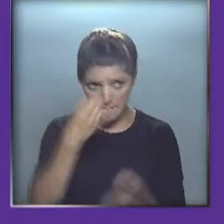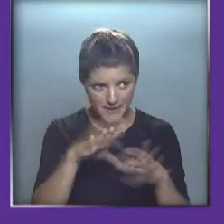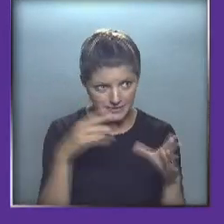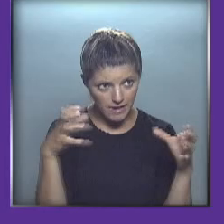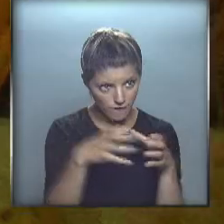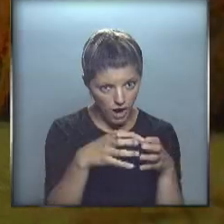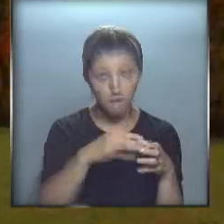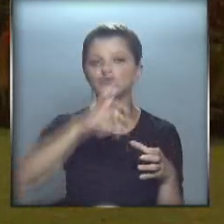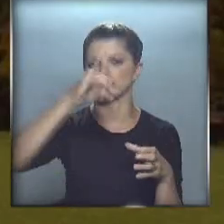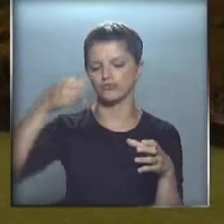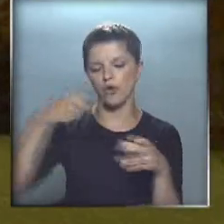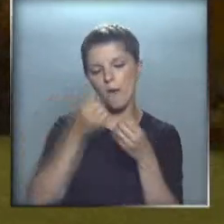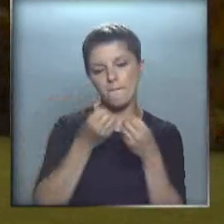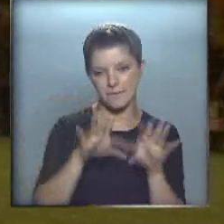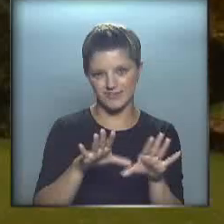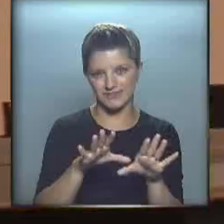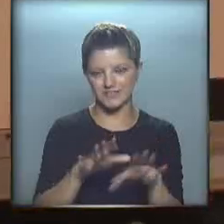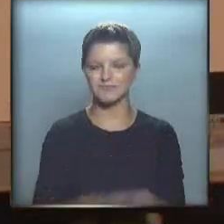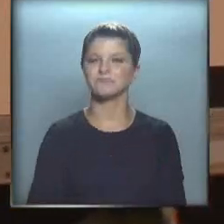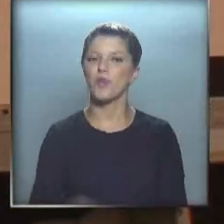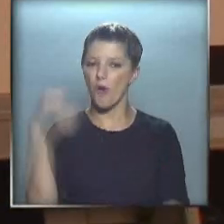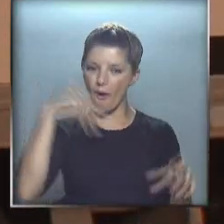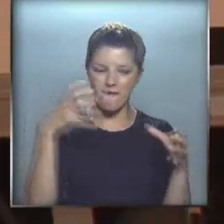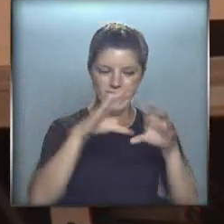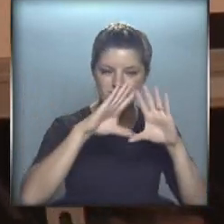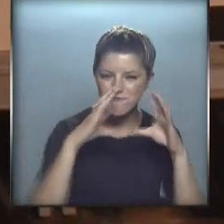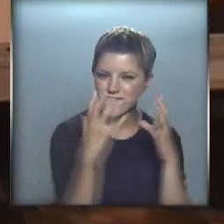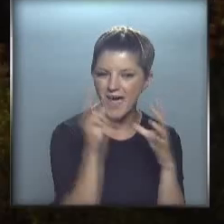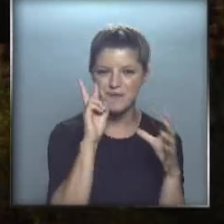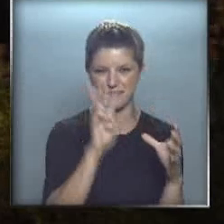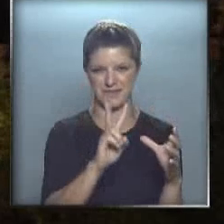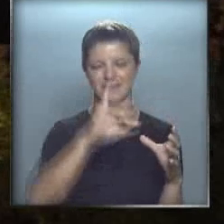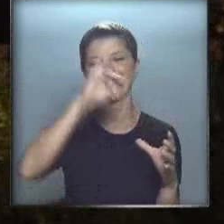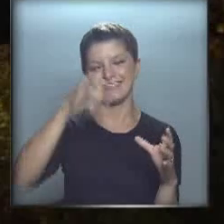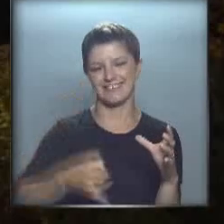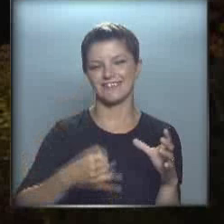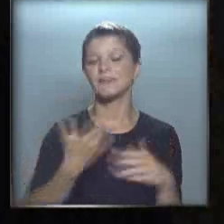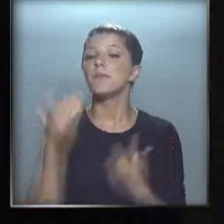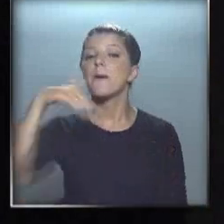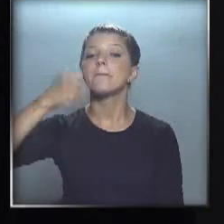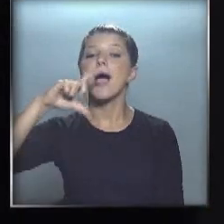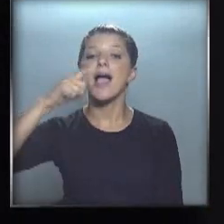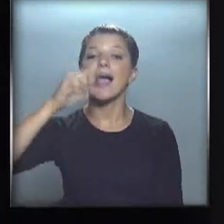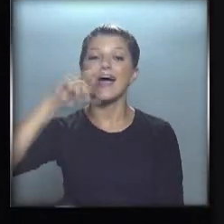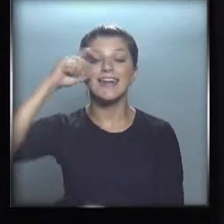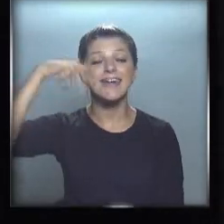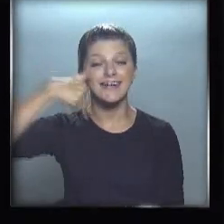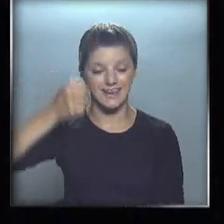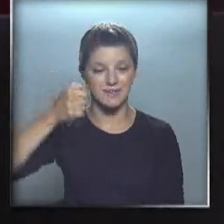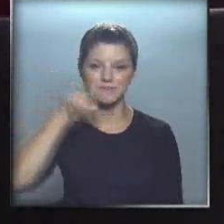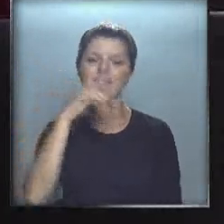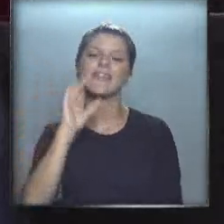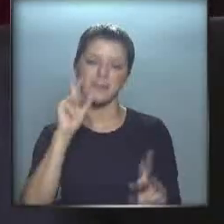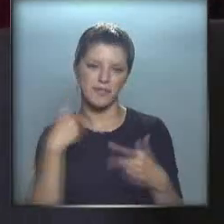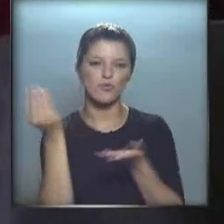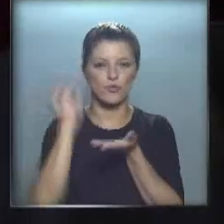se empieza todo lo que acaba de contar. Hoy vamos a ver la esfera. Ya, la esfera, sí. Ok. Maca. No, también iba a agregar que hay